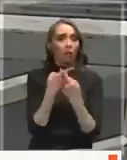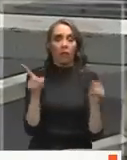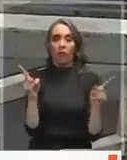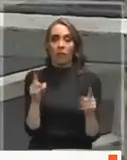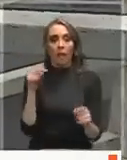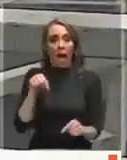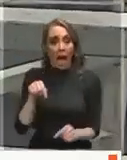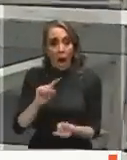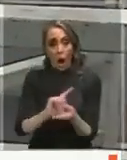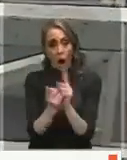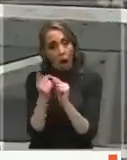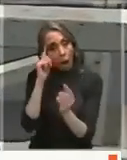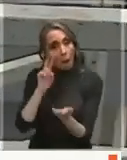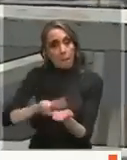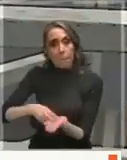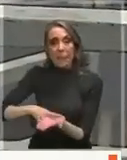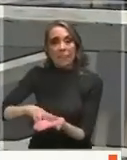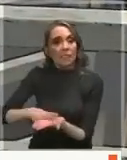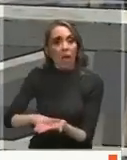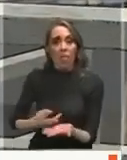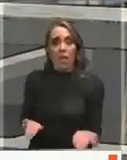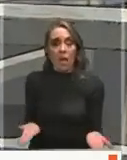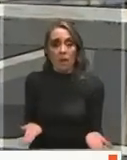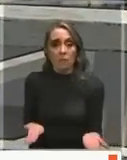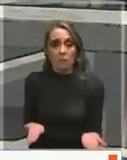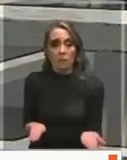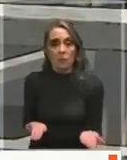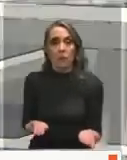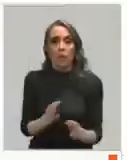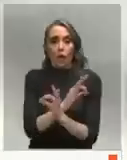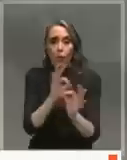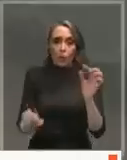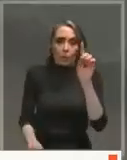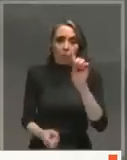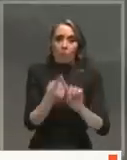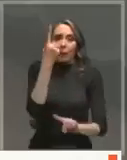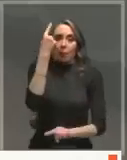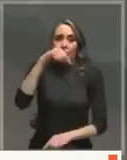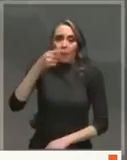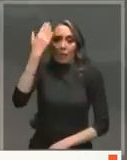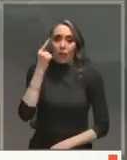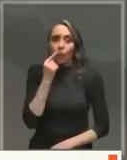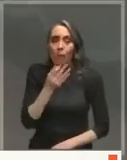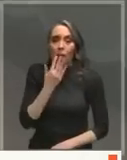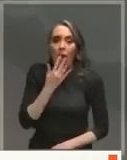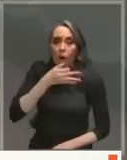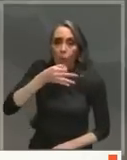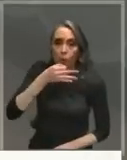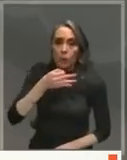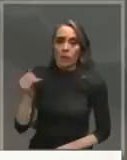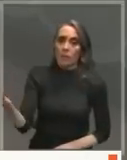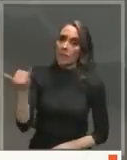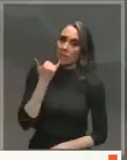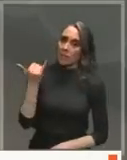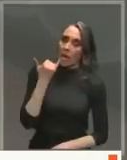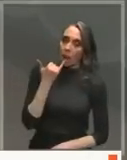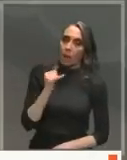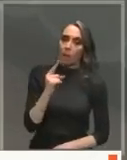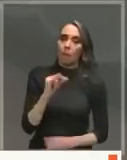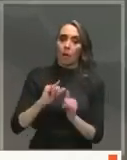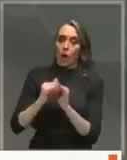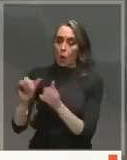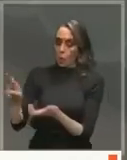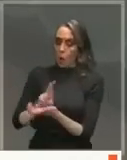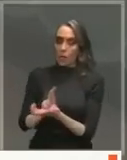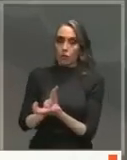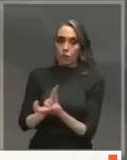una pesadilla y además que nunca nos había pasado. Todo partió con llamados y un primer WhatsApp que